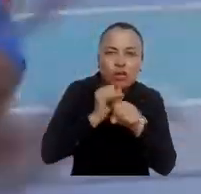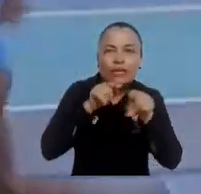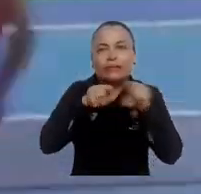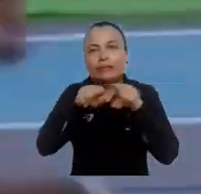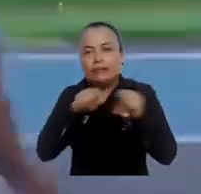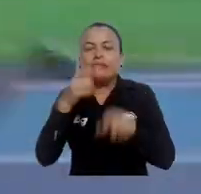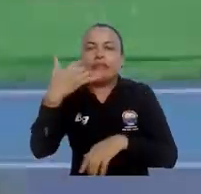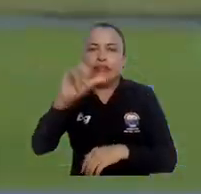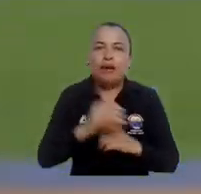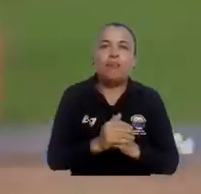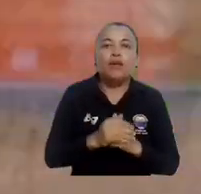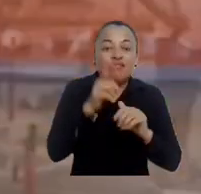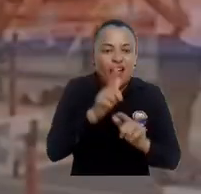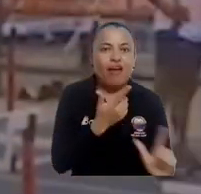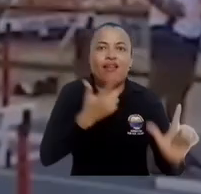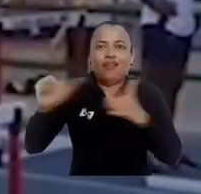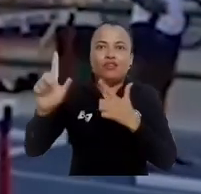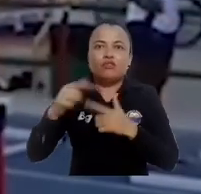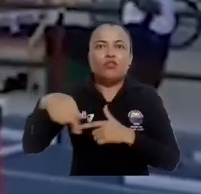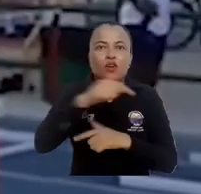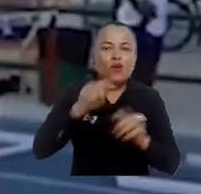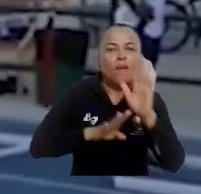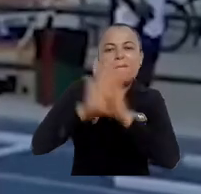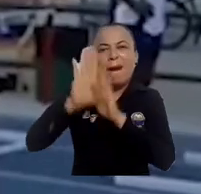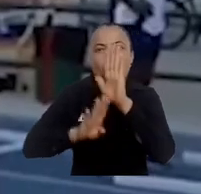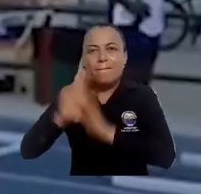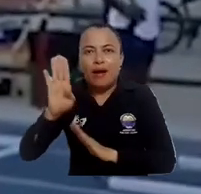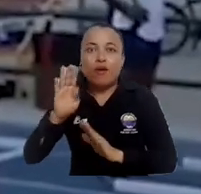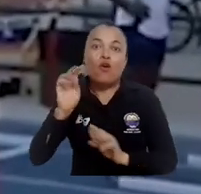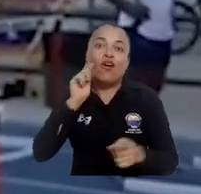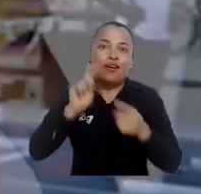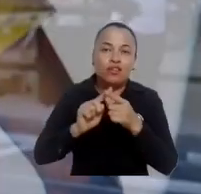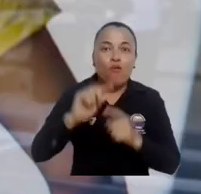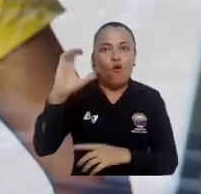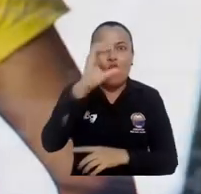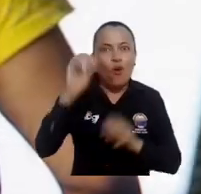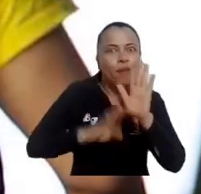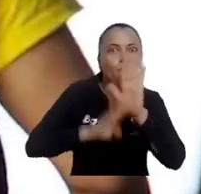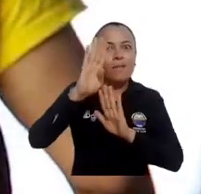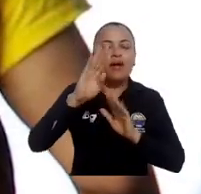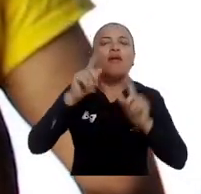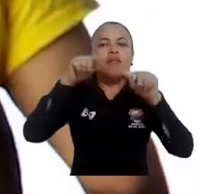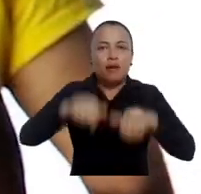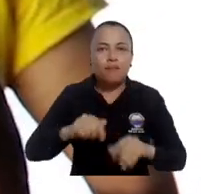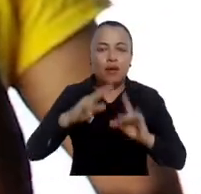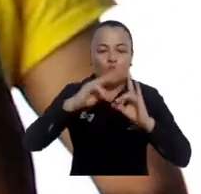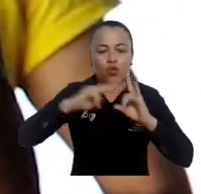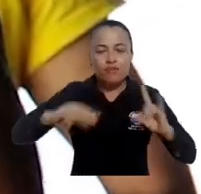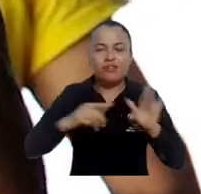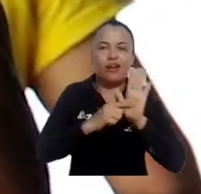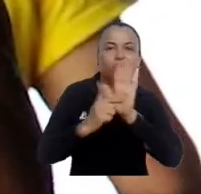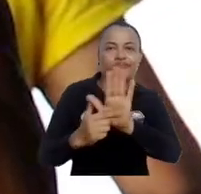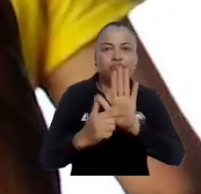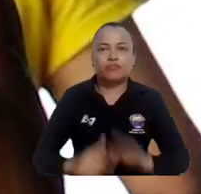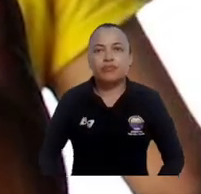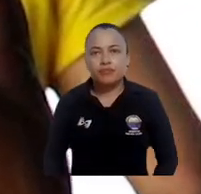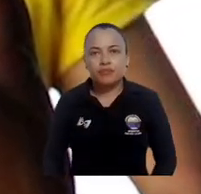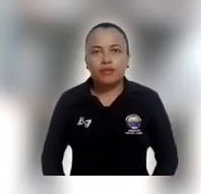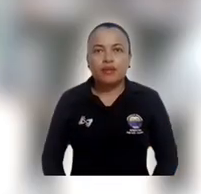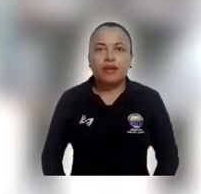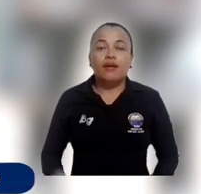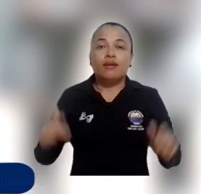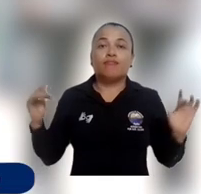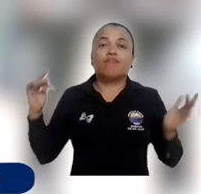e internacional. Ellos están listos para alcanzar la gloria, no solo para Colombia, sino dejar en alto el nombre de la alma